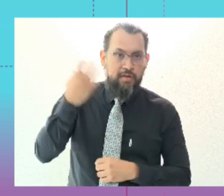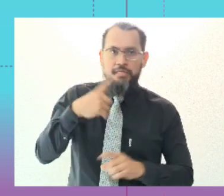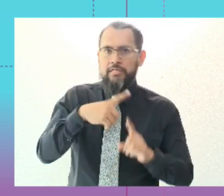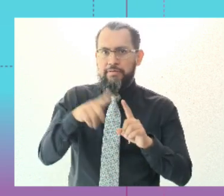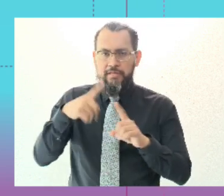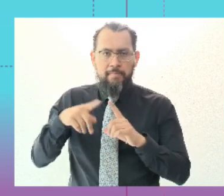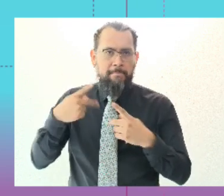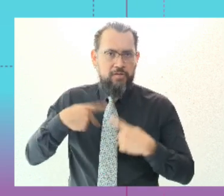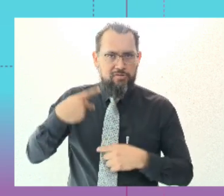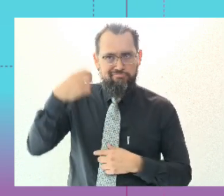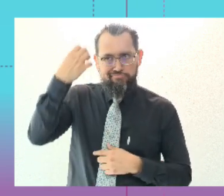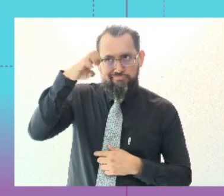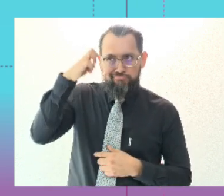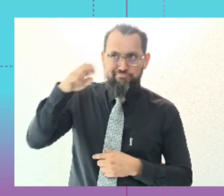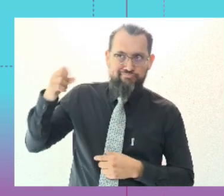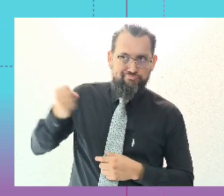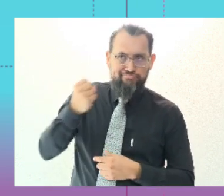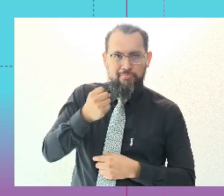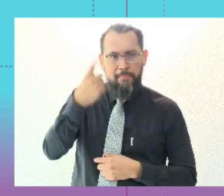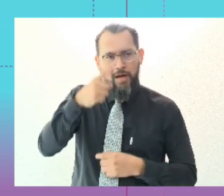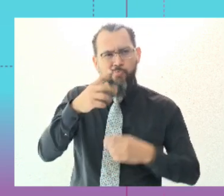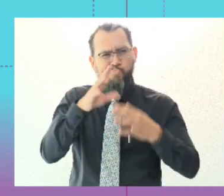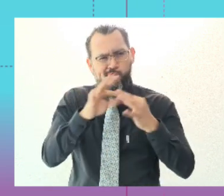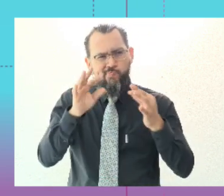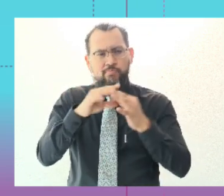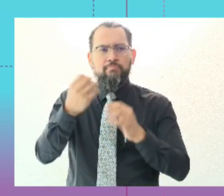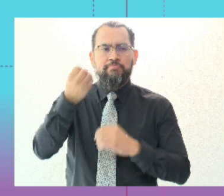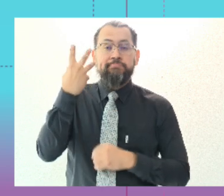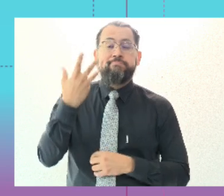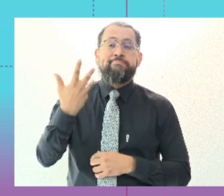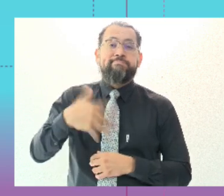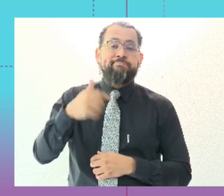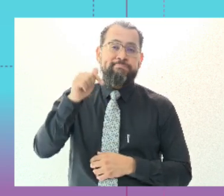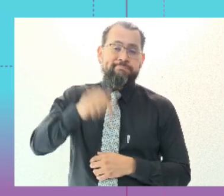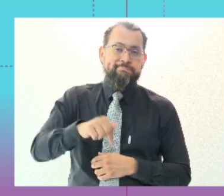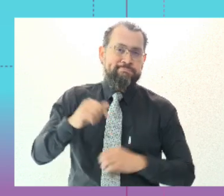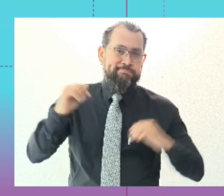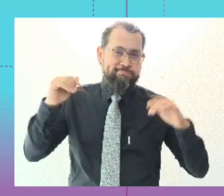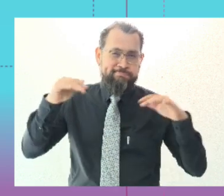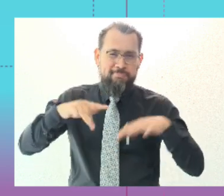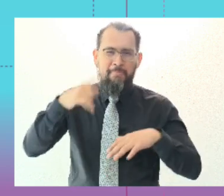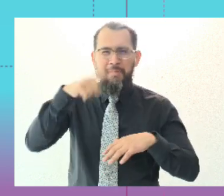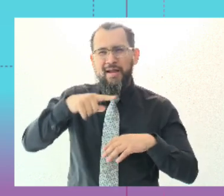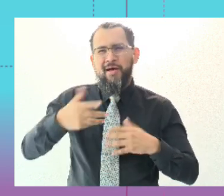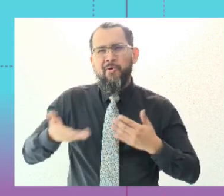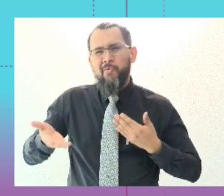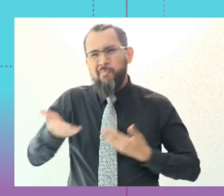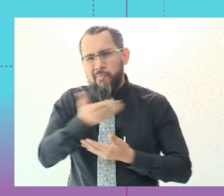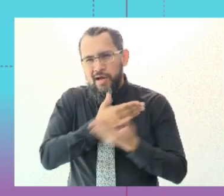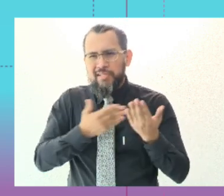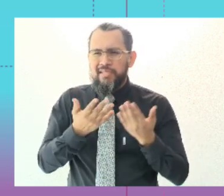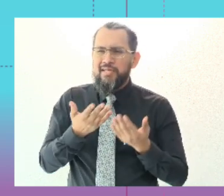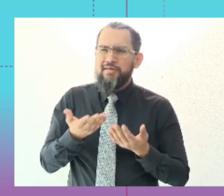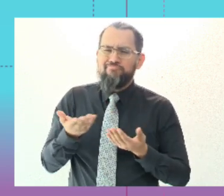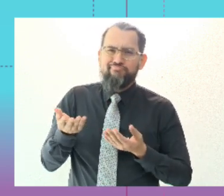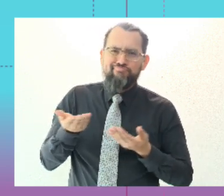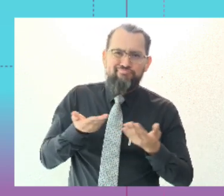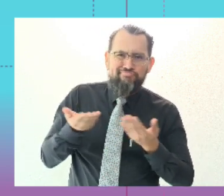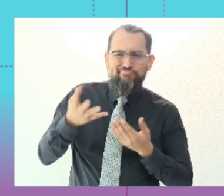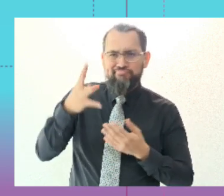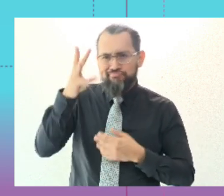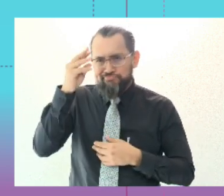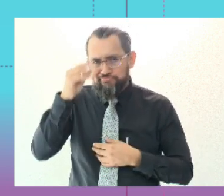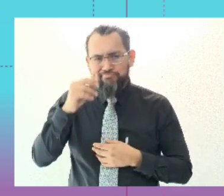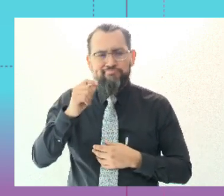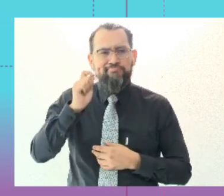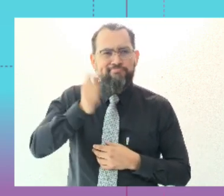se sigan haciendo y son un foro importantísimo para poder compartir con compañeros, ¿no?, experiencias que nos pueden